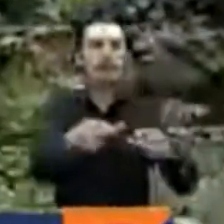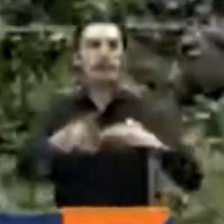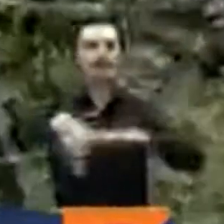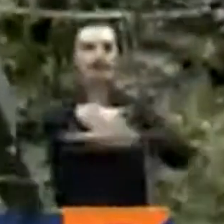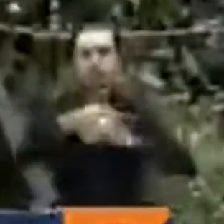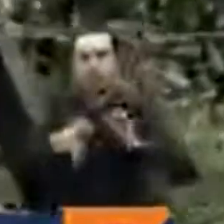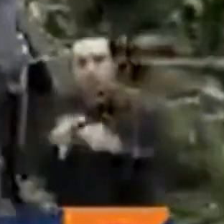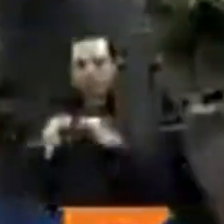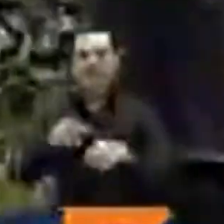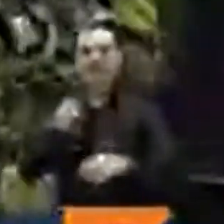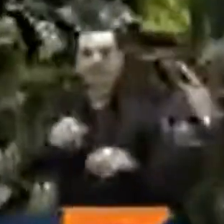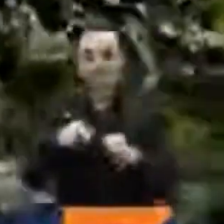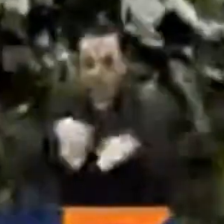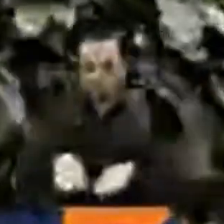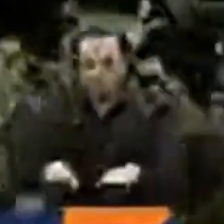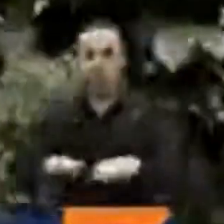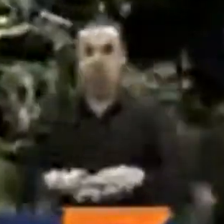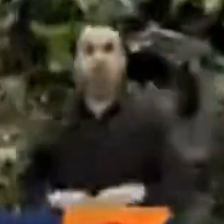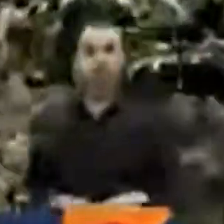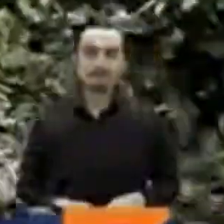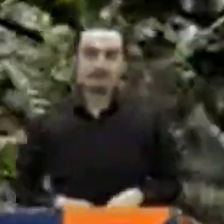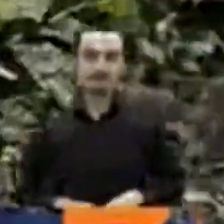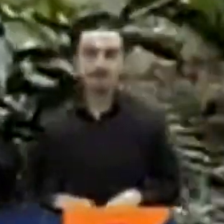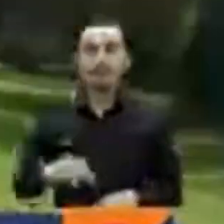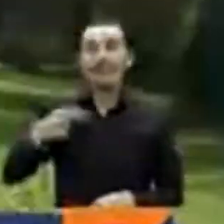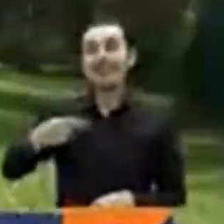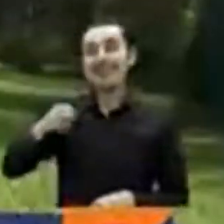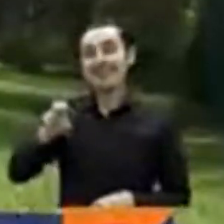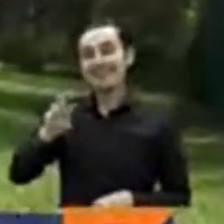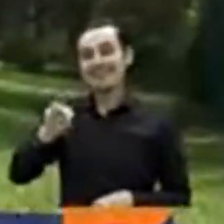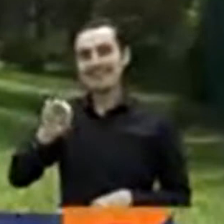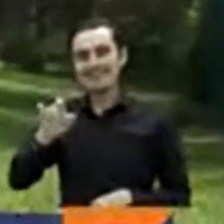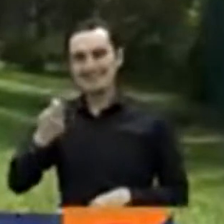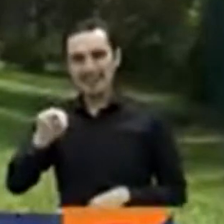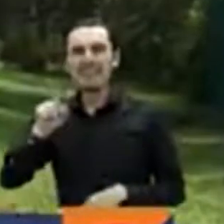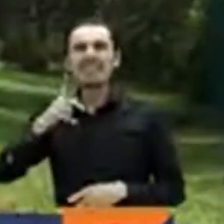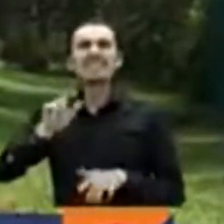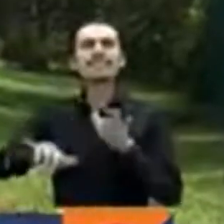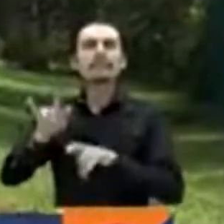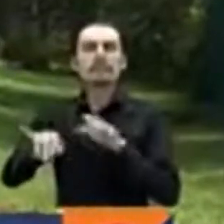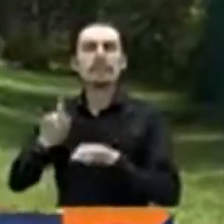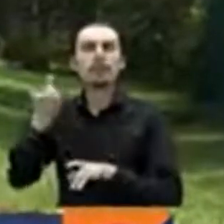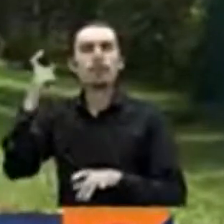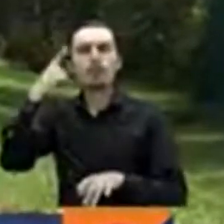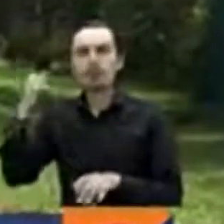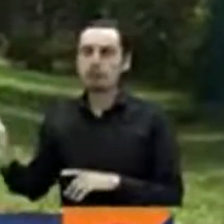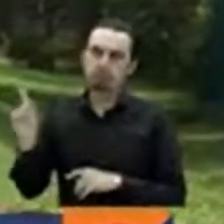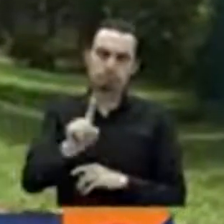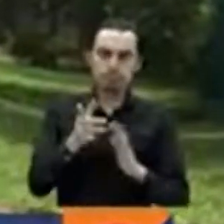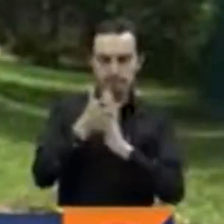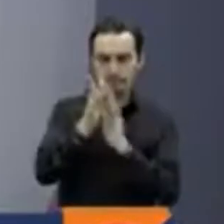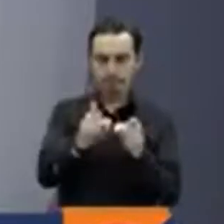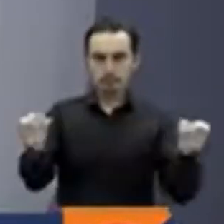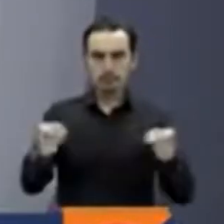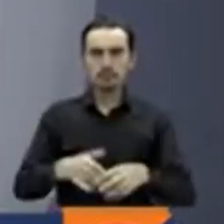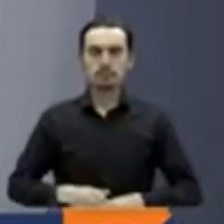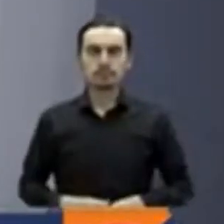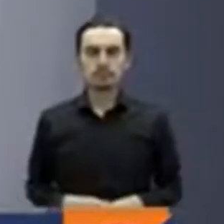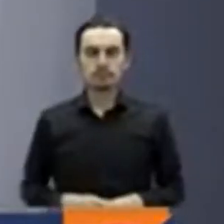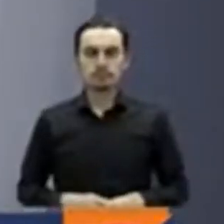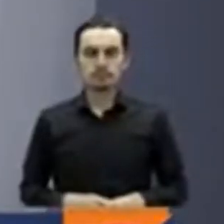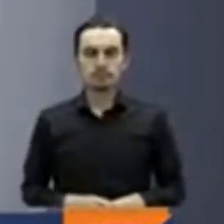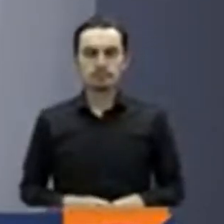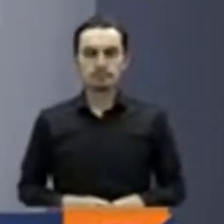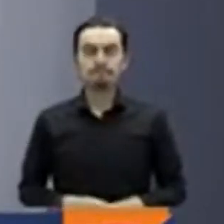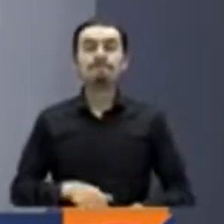trocha 7 de este municipio. Hernán Gómez Niño, secretario de Gobierno del Meta, se refirió a la situación. El señor